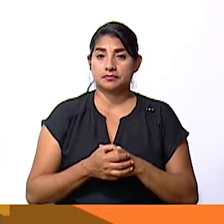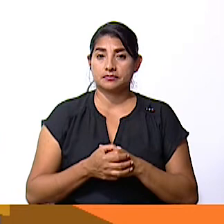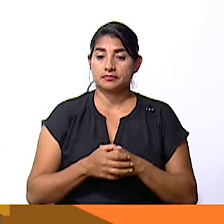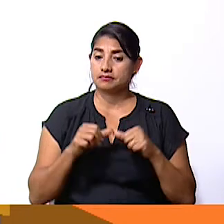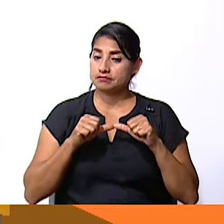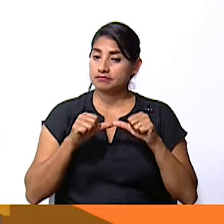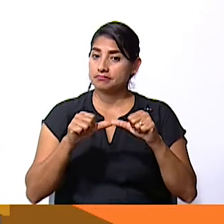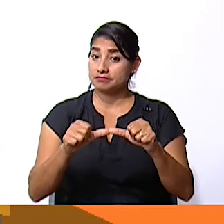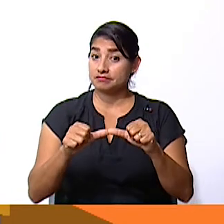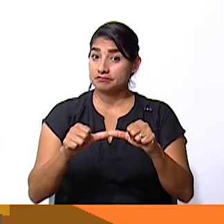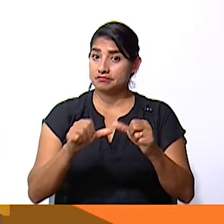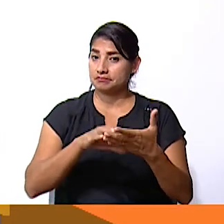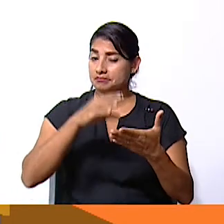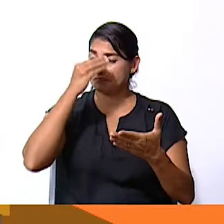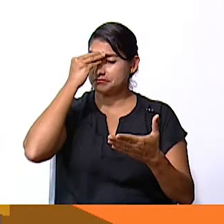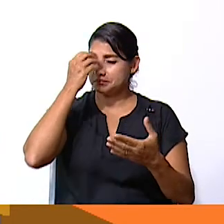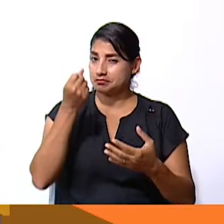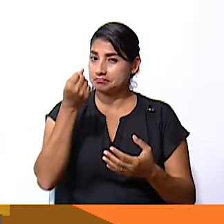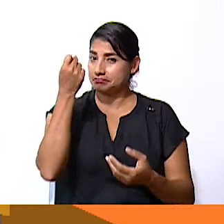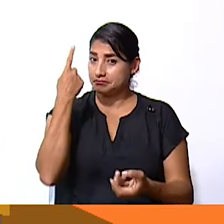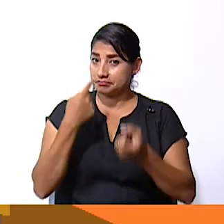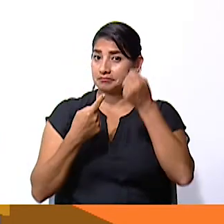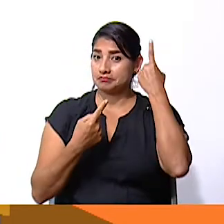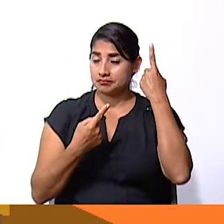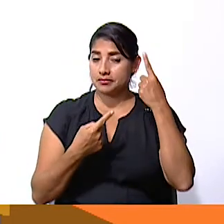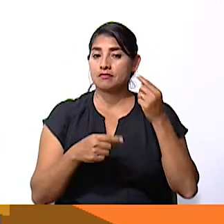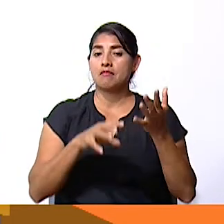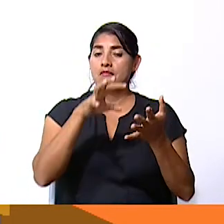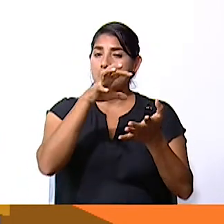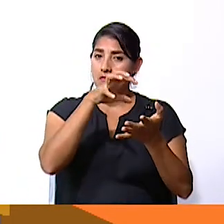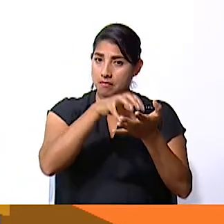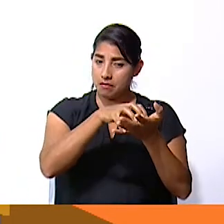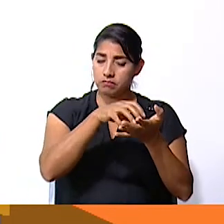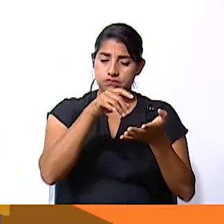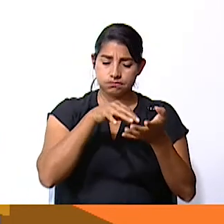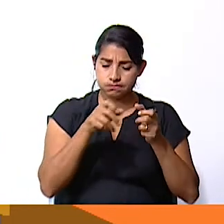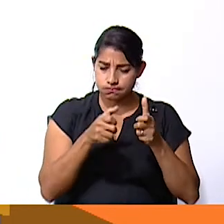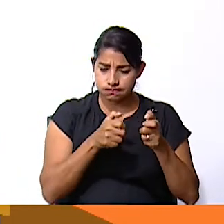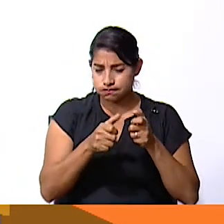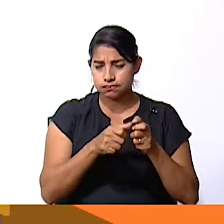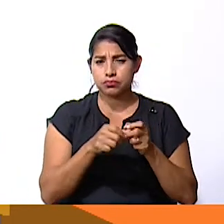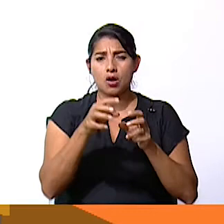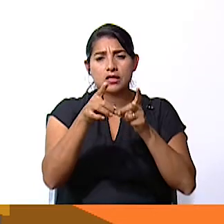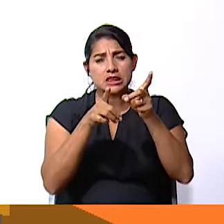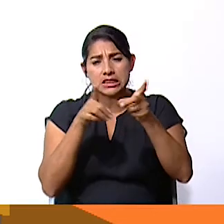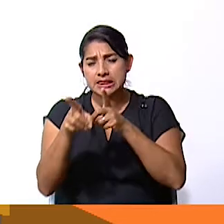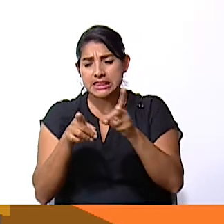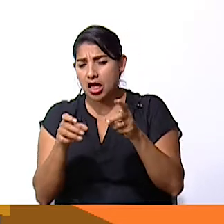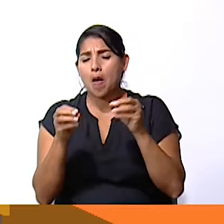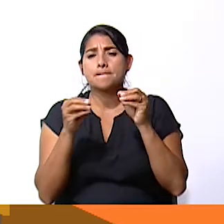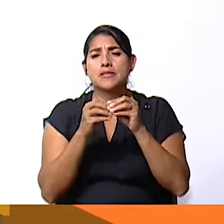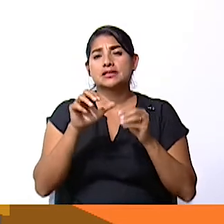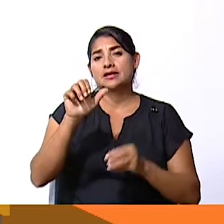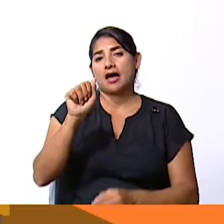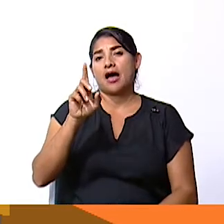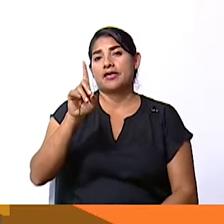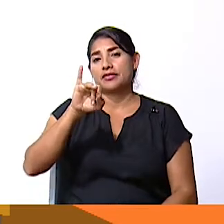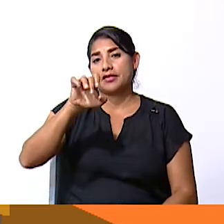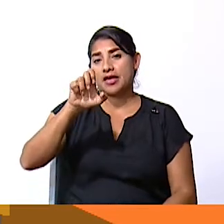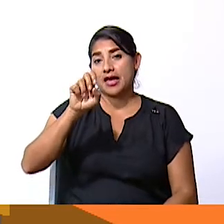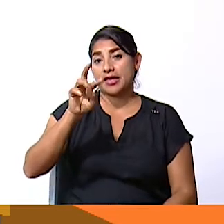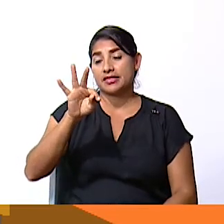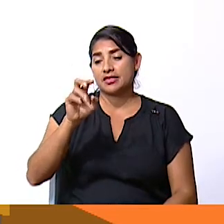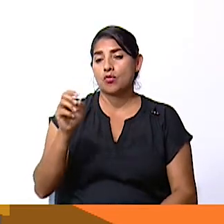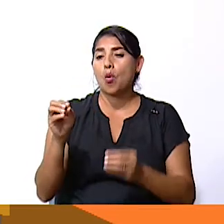Vamos comprendiendo. En el texto descriptivo, lo que van a abundar son los adjetivos, esas